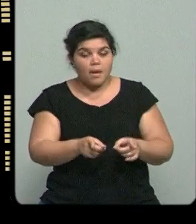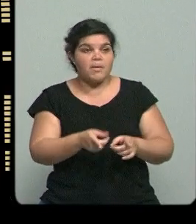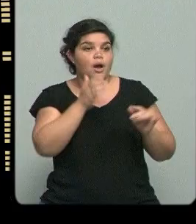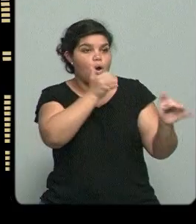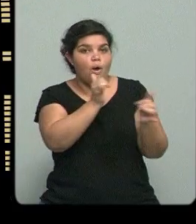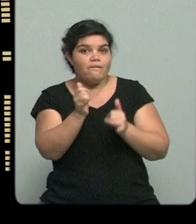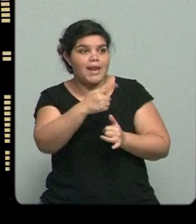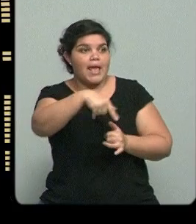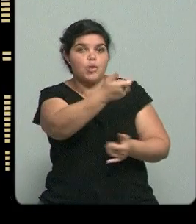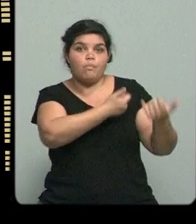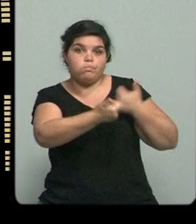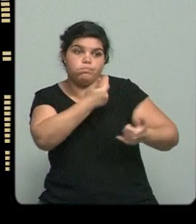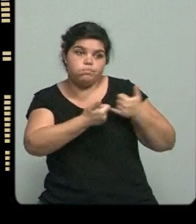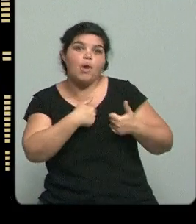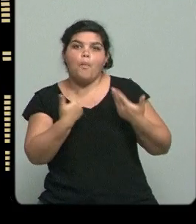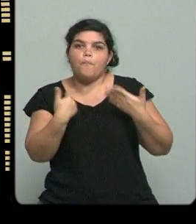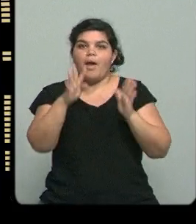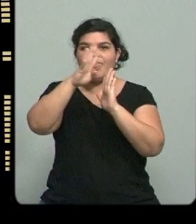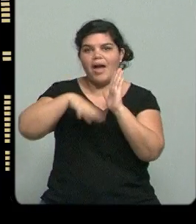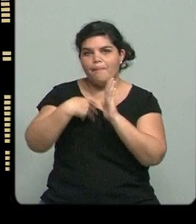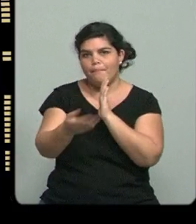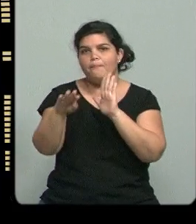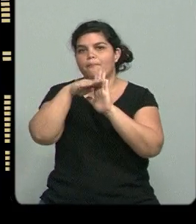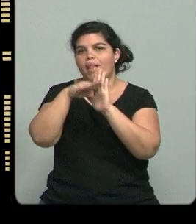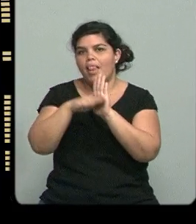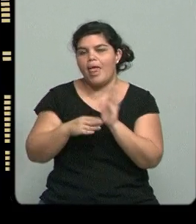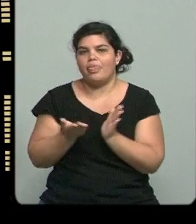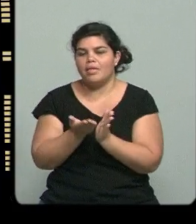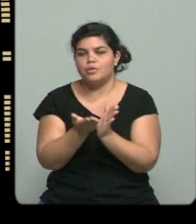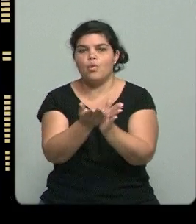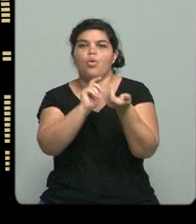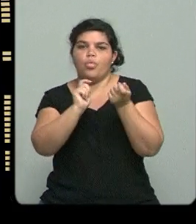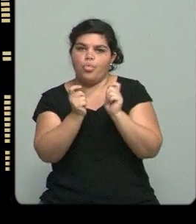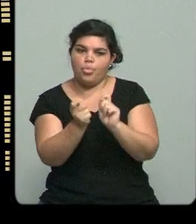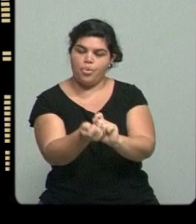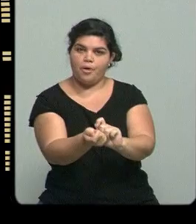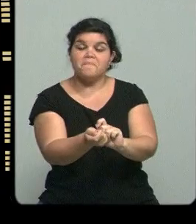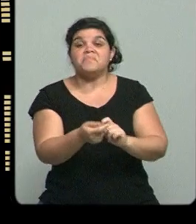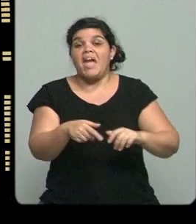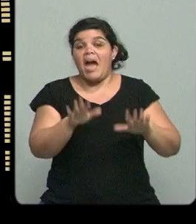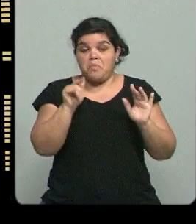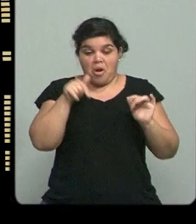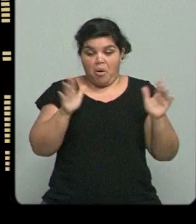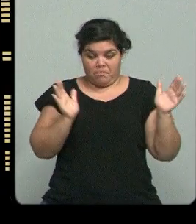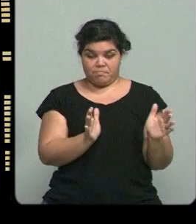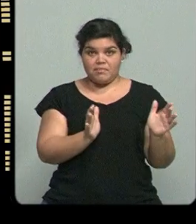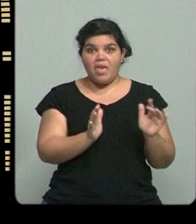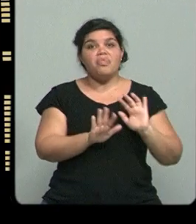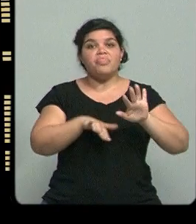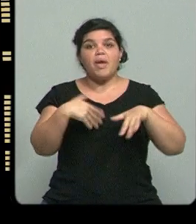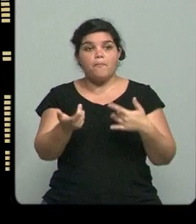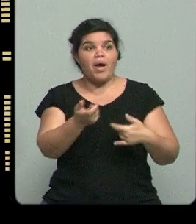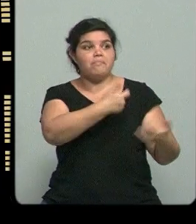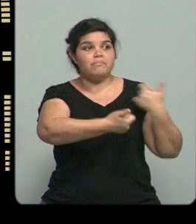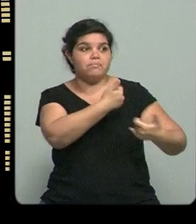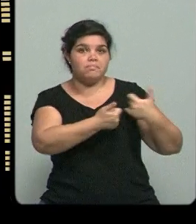jóvenes también nos van aportando. ¿Sí? Quizá a partir de esta propuesta nosotros generemos para la próxima corte otros ámbitos